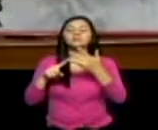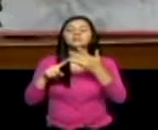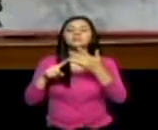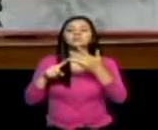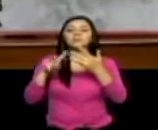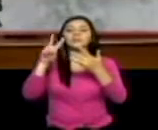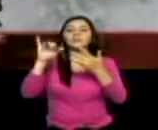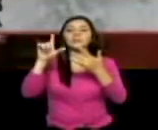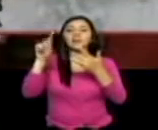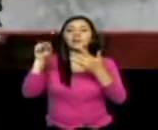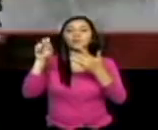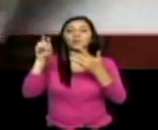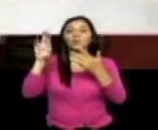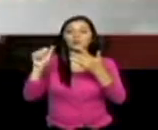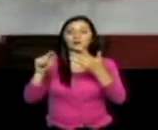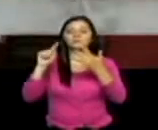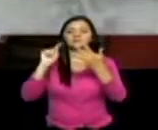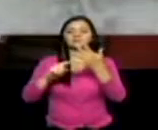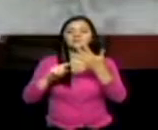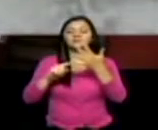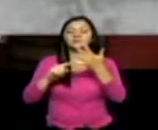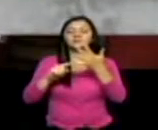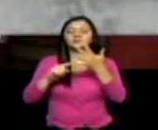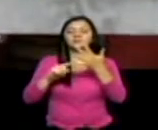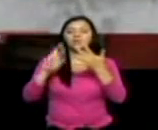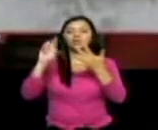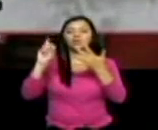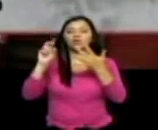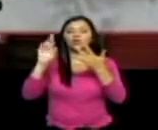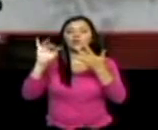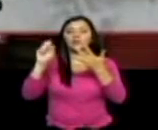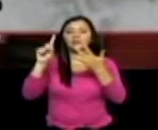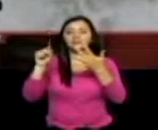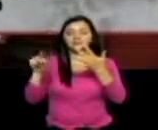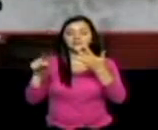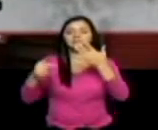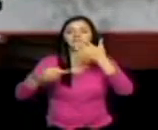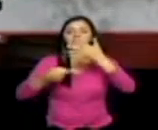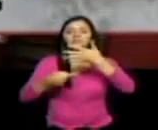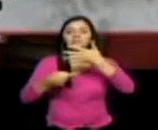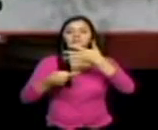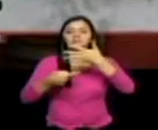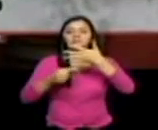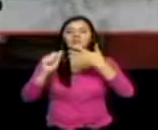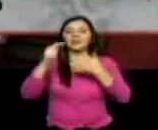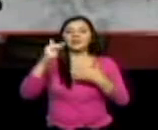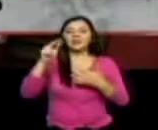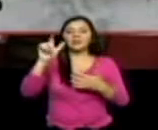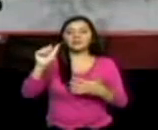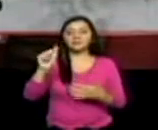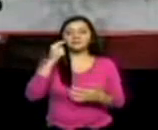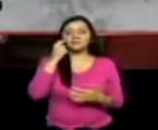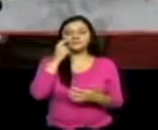César Villanueva Arévalo. Señor congresista Elías Rodríguez Zabaleta. Y señor congresista Edmundo del Águila Herrera.